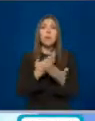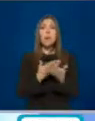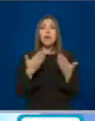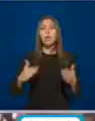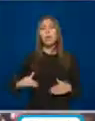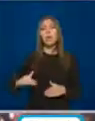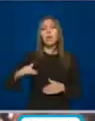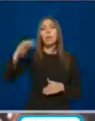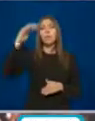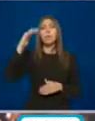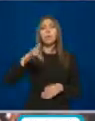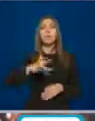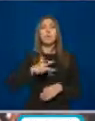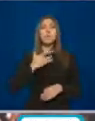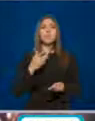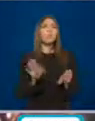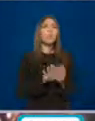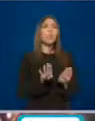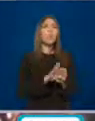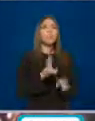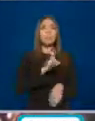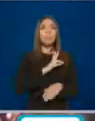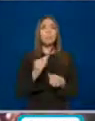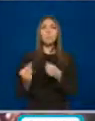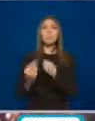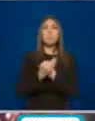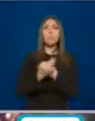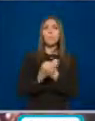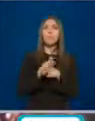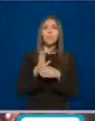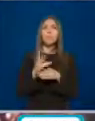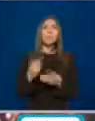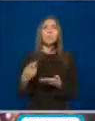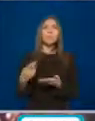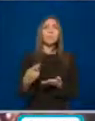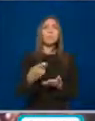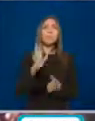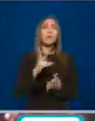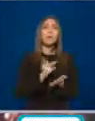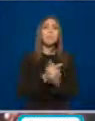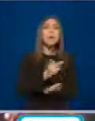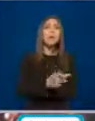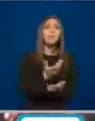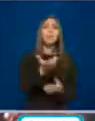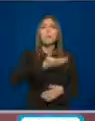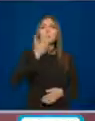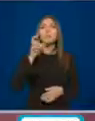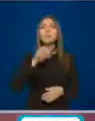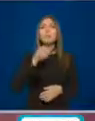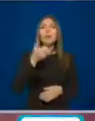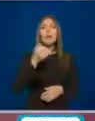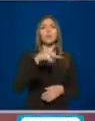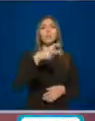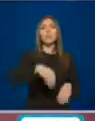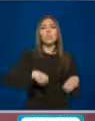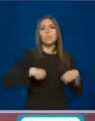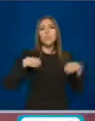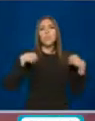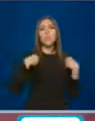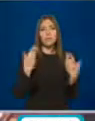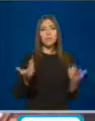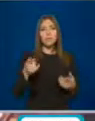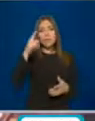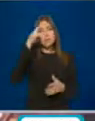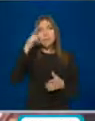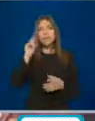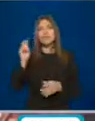se sobreprotege, se está premiando continuamente, o sea, ya es una forma de vida. Y yo creo que es